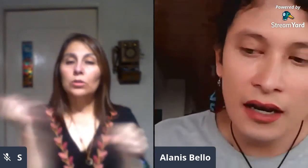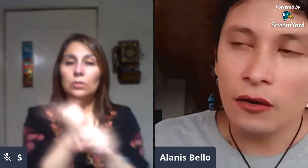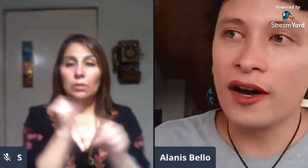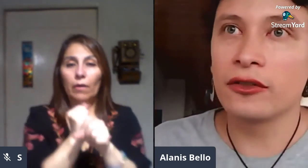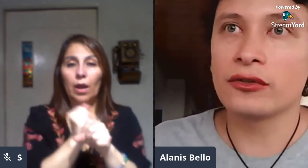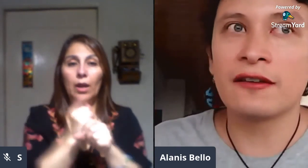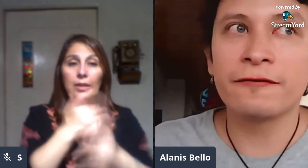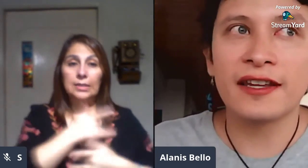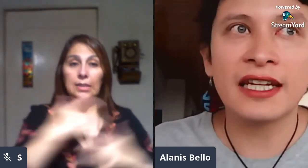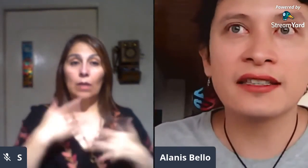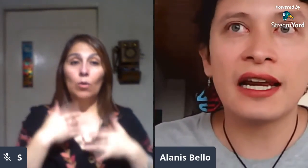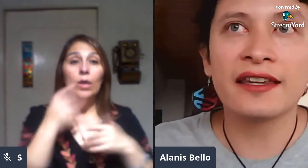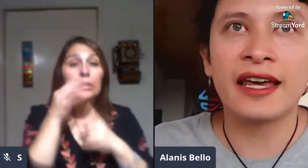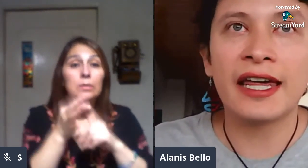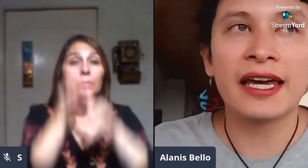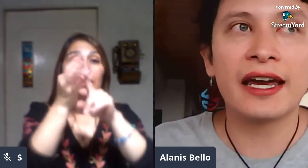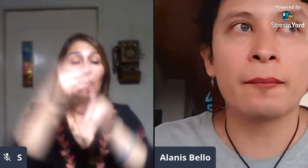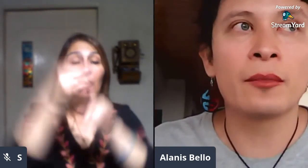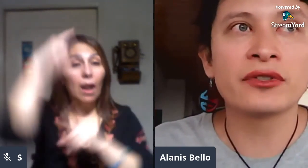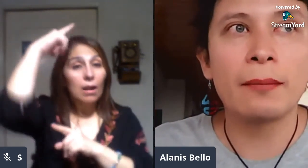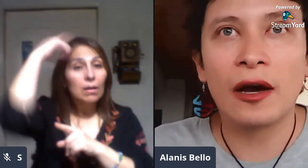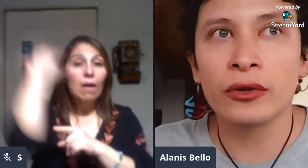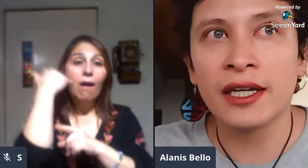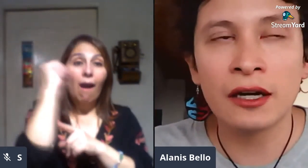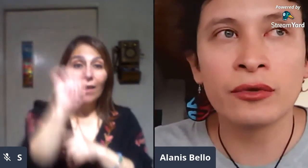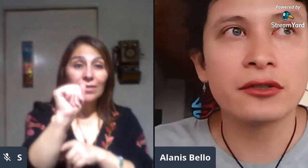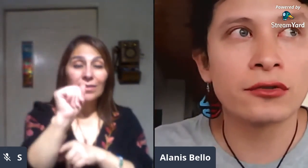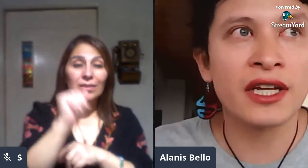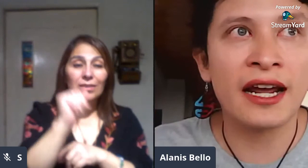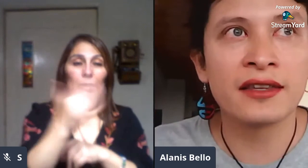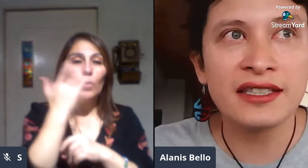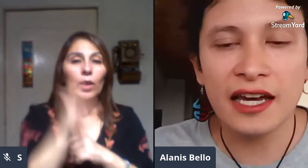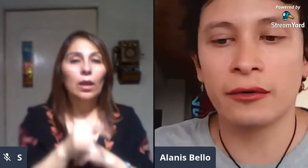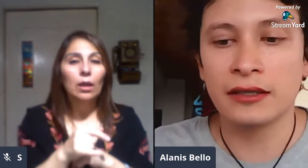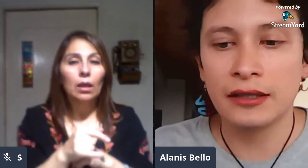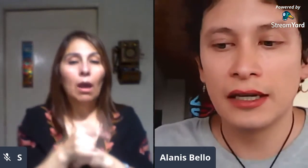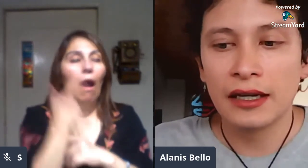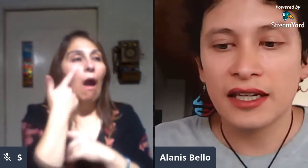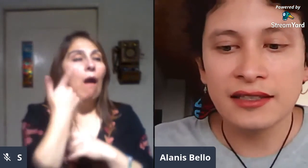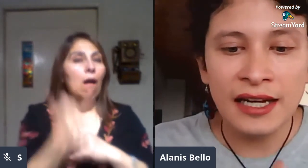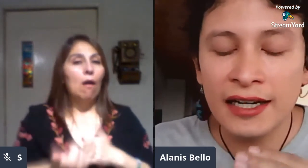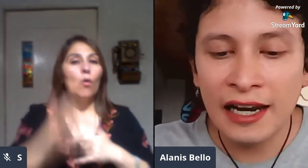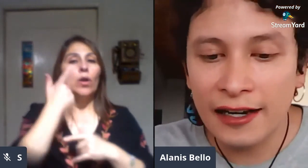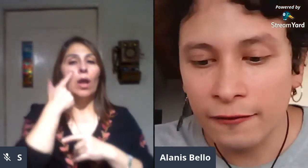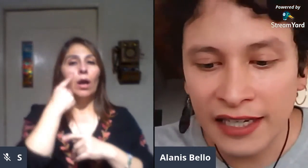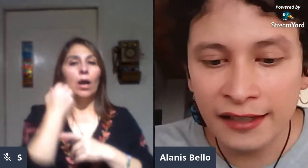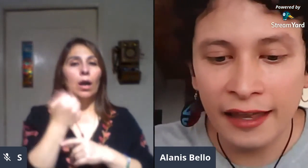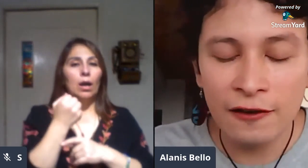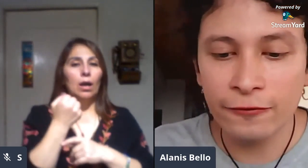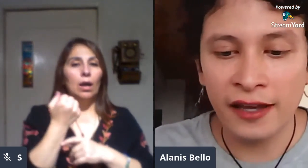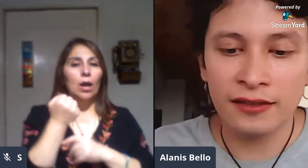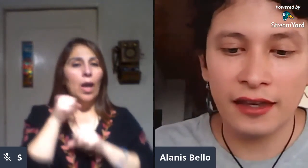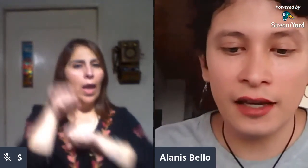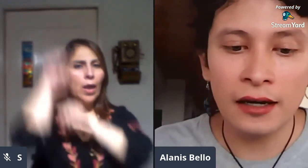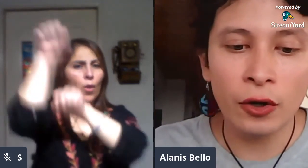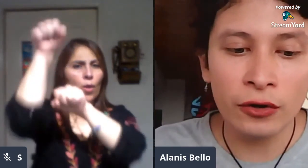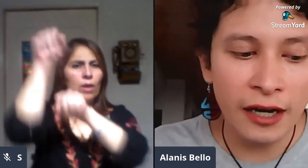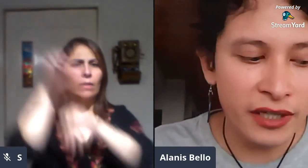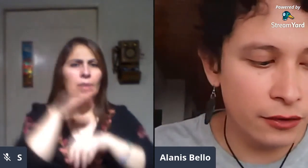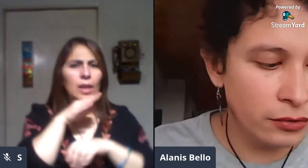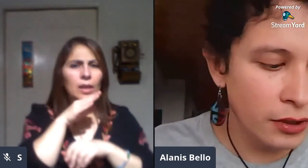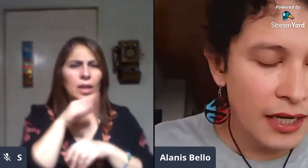mujeres, cuando se enfatiza la idea de que vamos a aplaudir a nuestros grandes héroes que están en la línea del frente